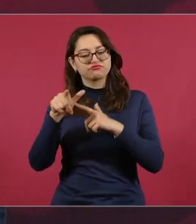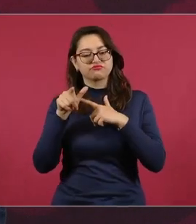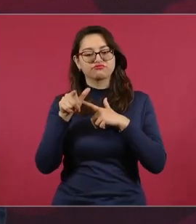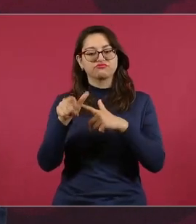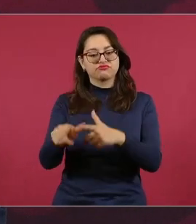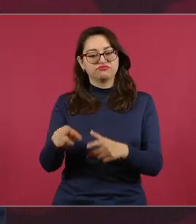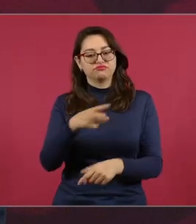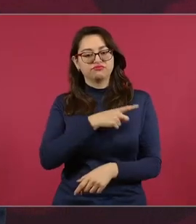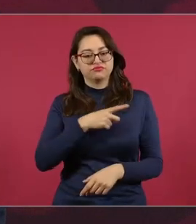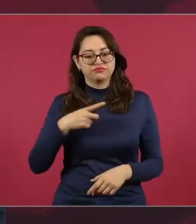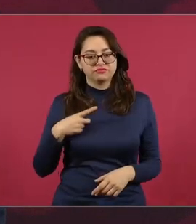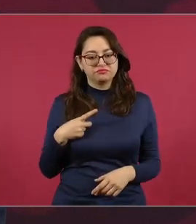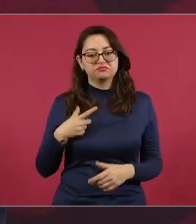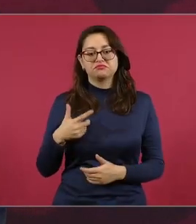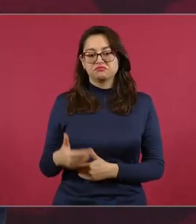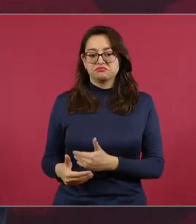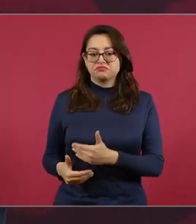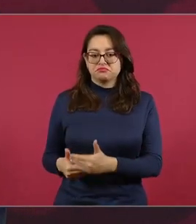Afortunadamente, se ha avanzado mucho,